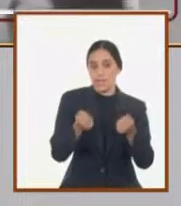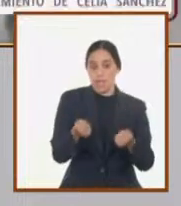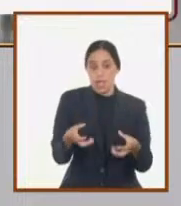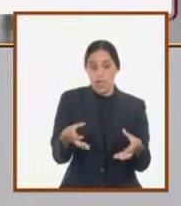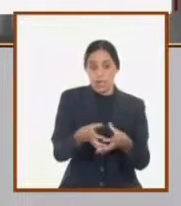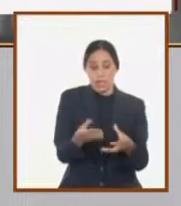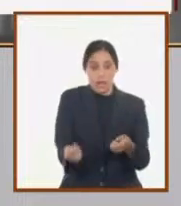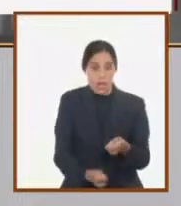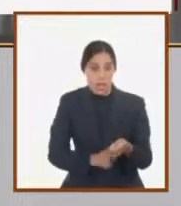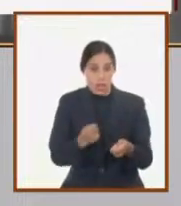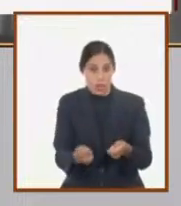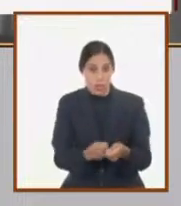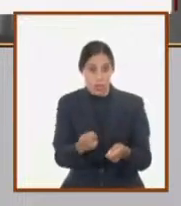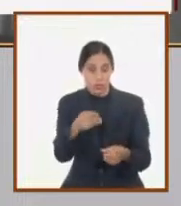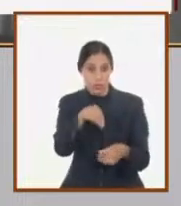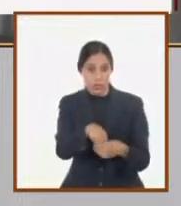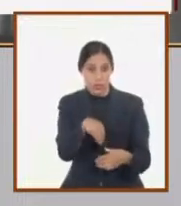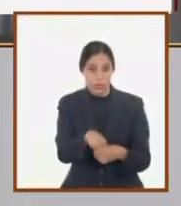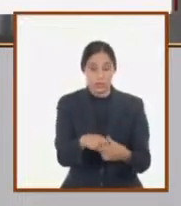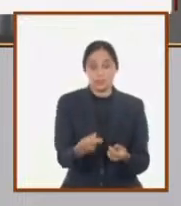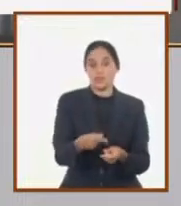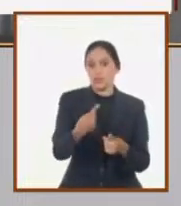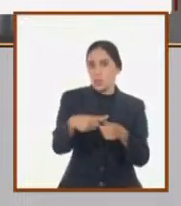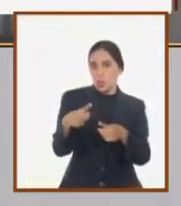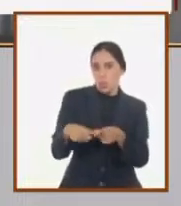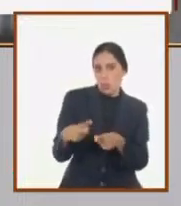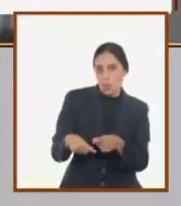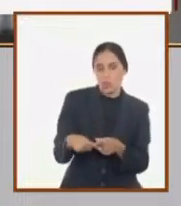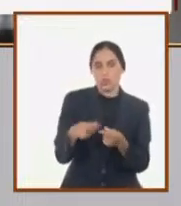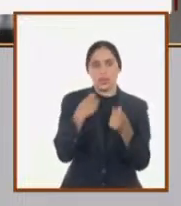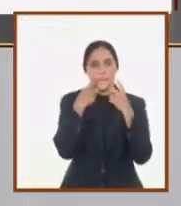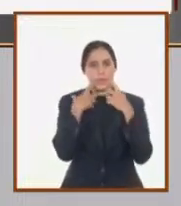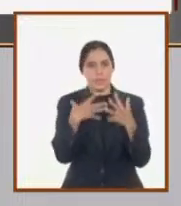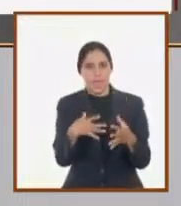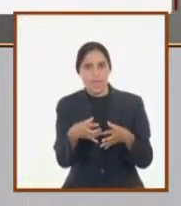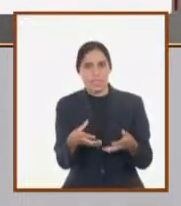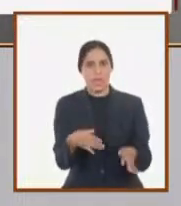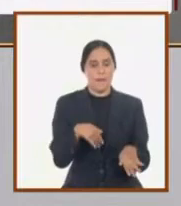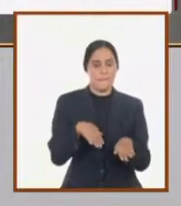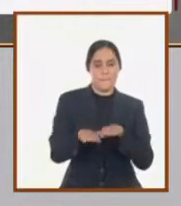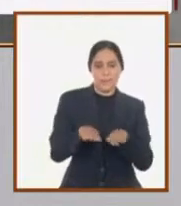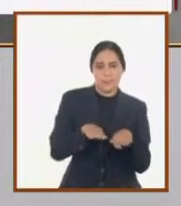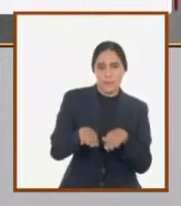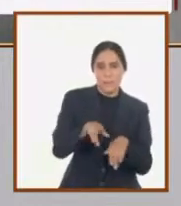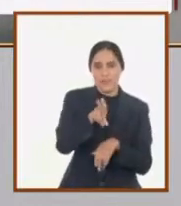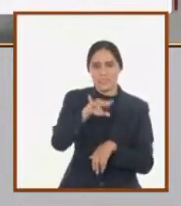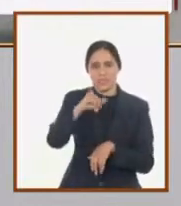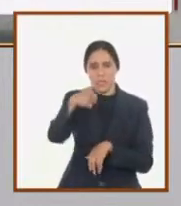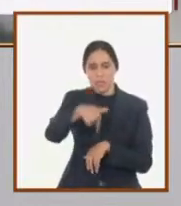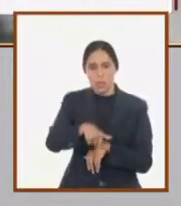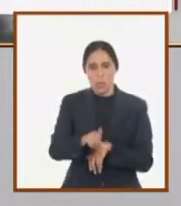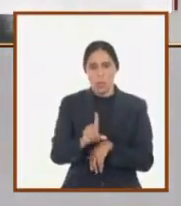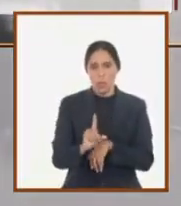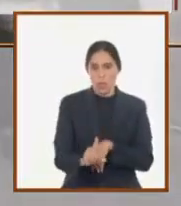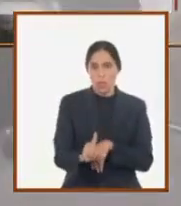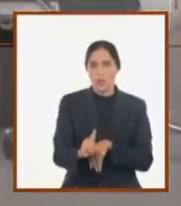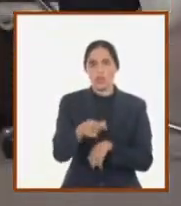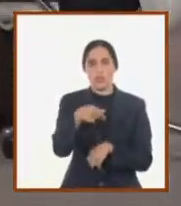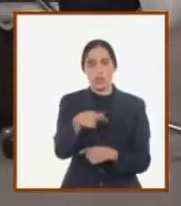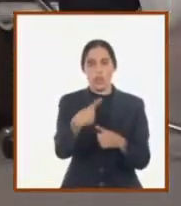sobre la lucha guerrillera también en las villas el movimiento 26 de julio hacia dentro con lo que tiene que ver con el frente